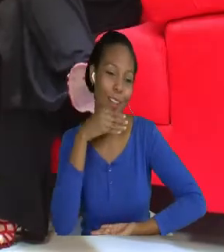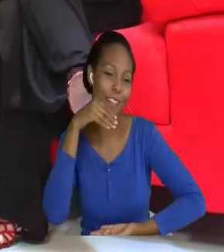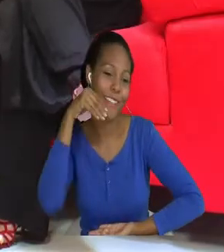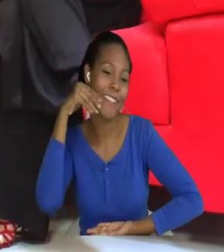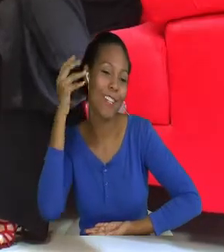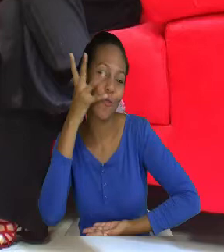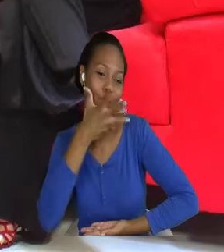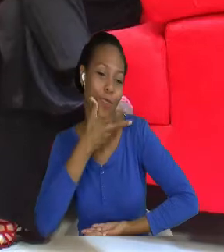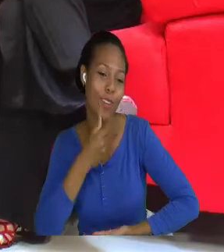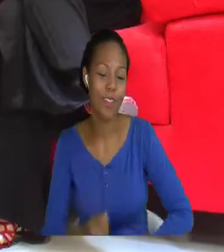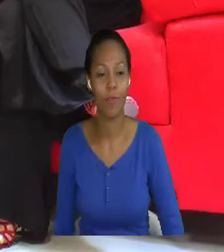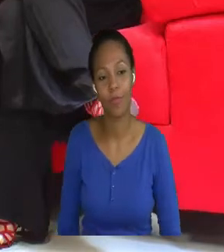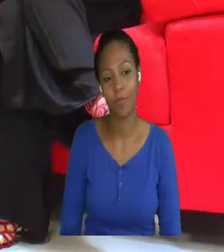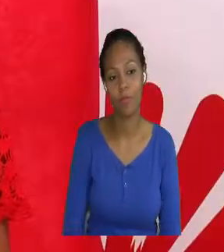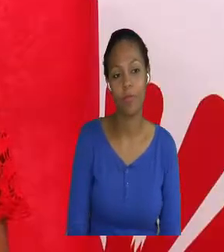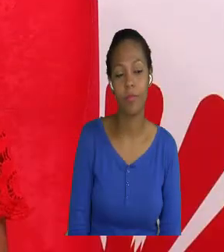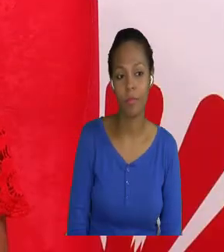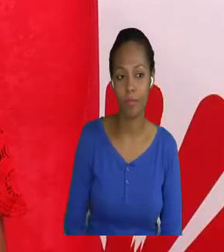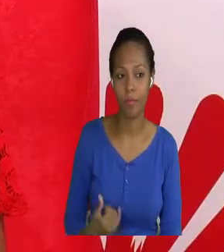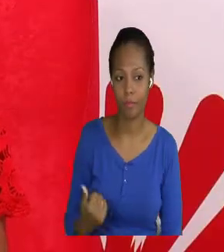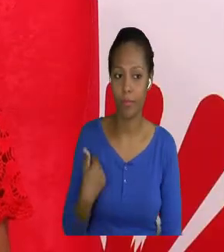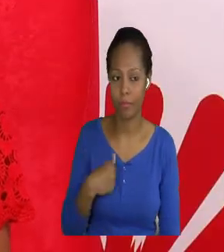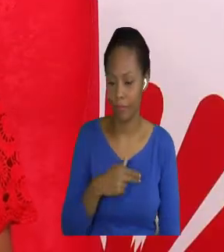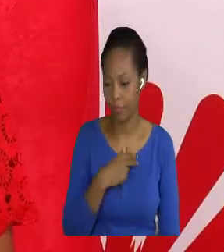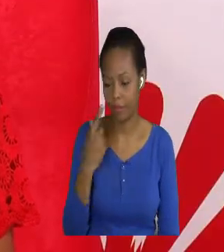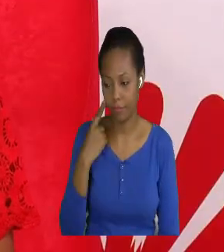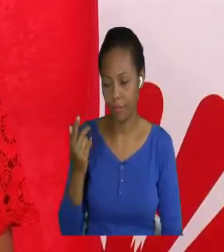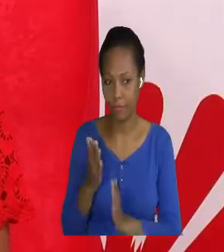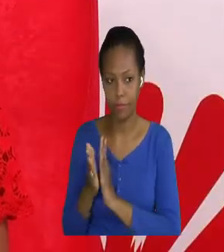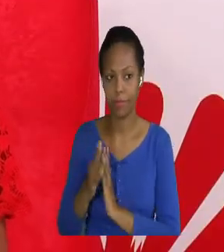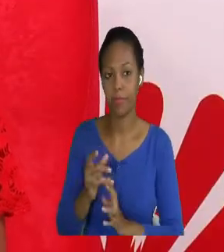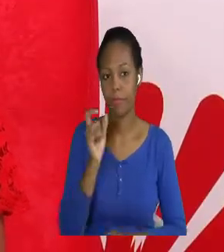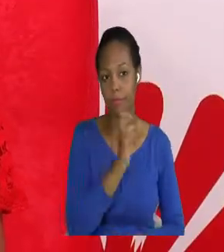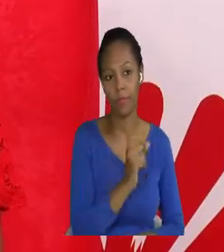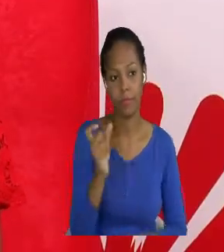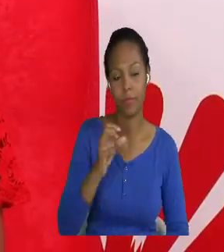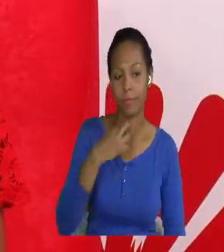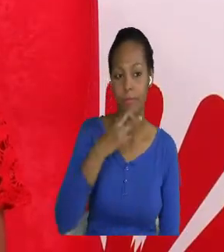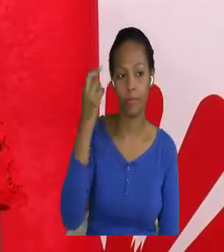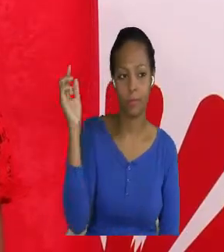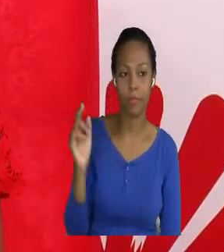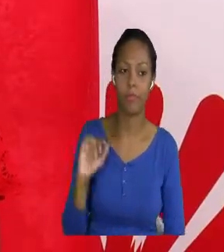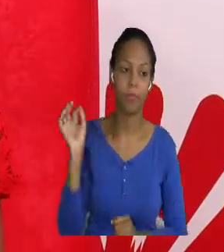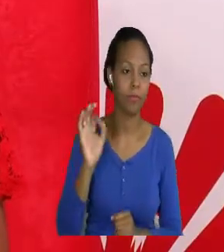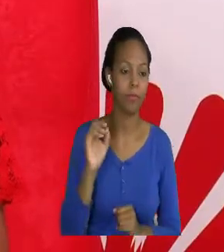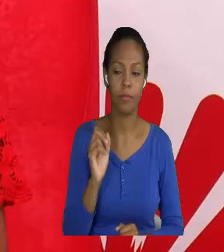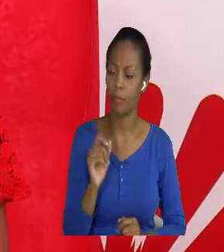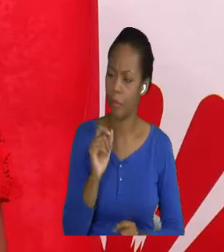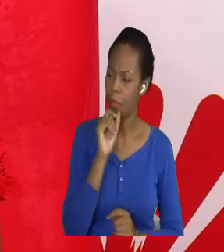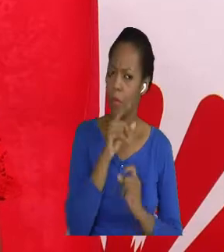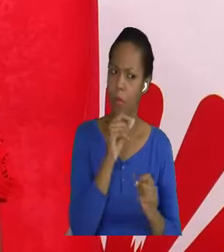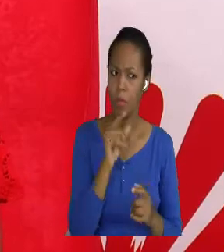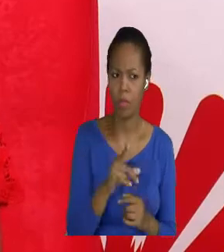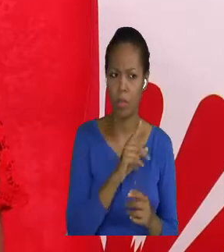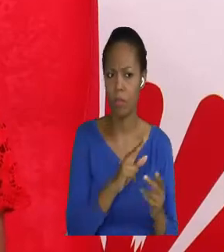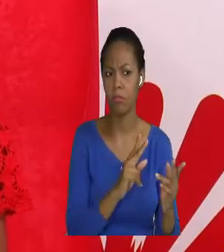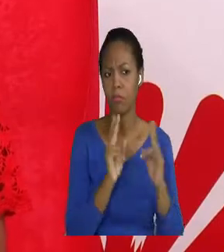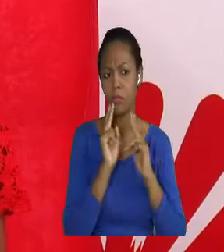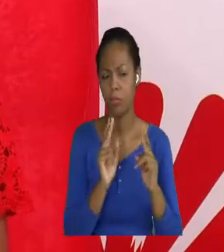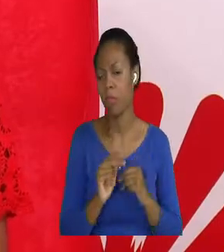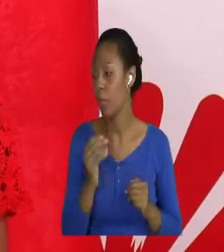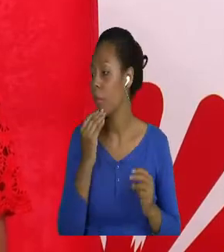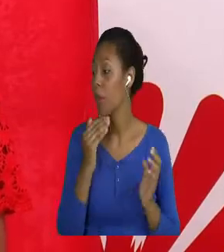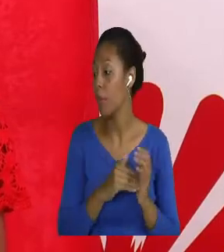Bueno, yo quiero contarte que nosotros acá tenemos una sesión y contamos con unos profesionales que siempre responden los mejores interrogantes que tienen nuestros televidentes. El día de